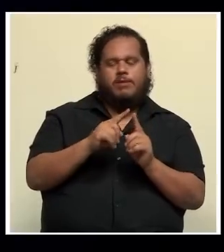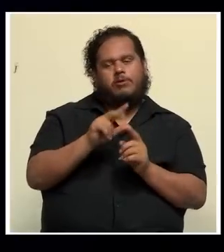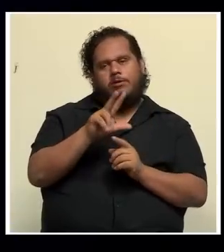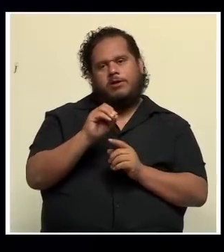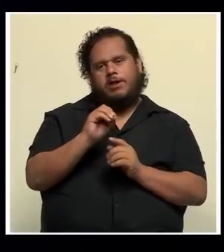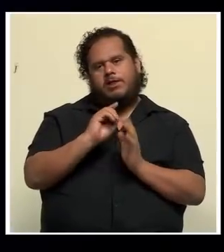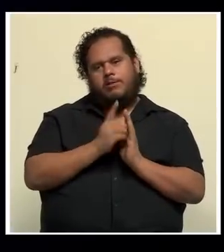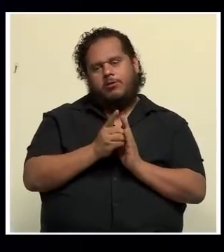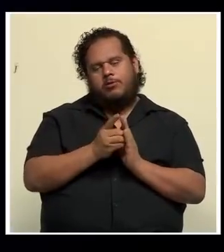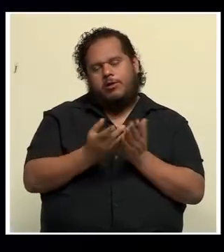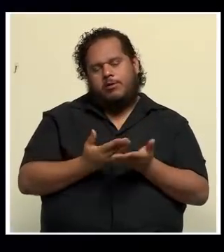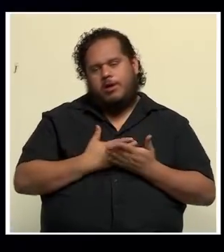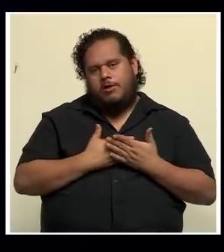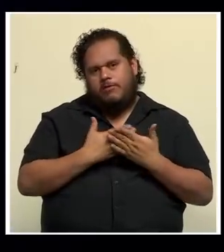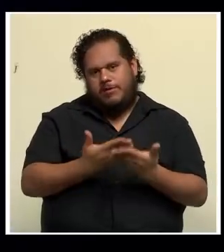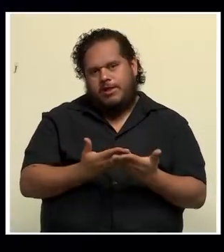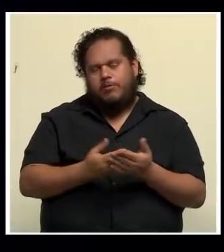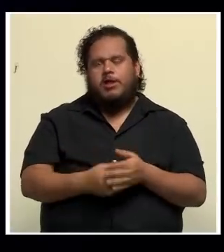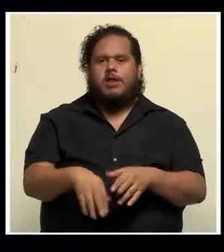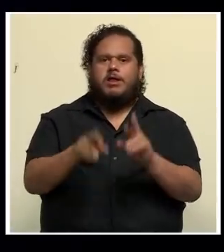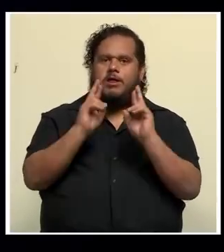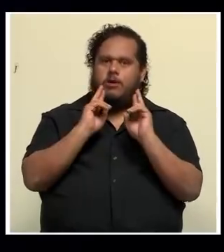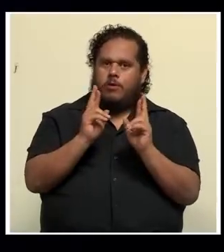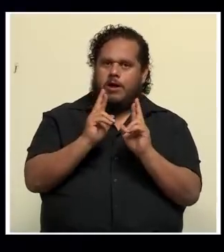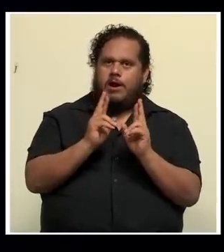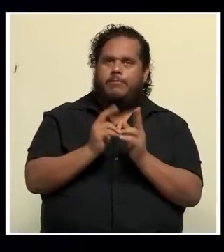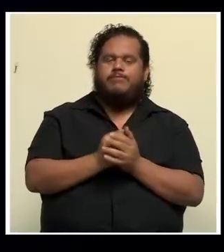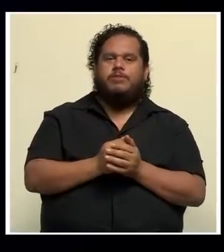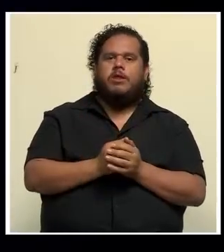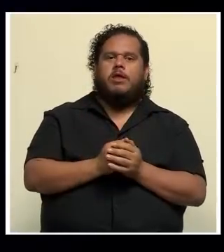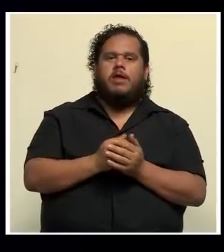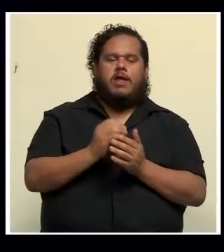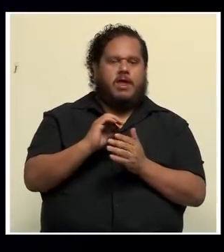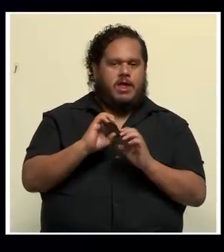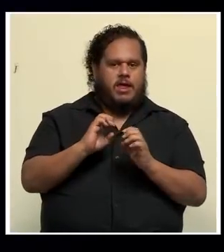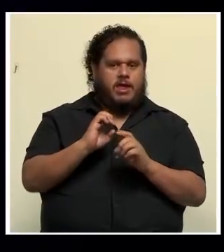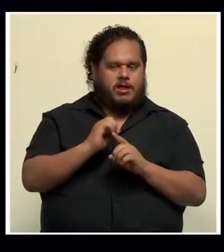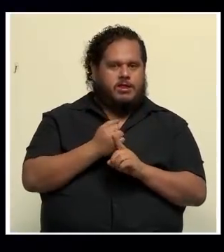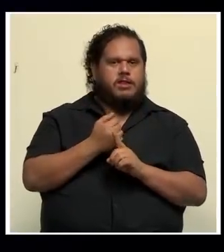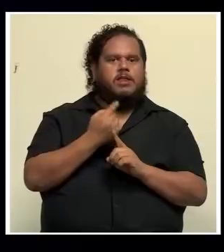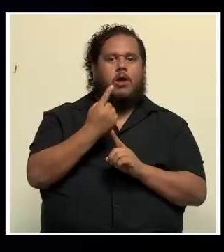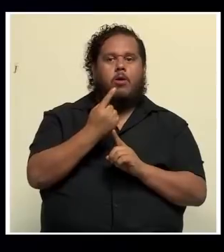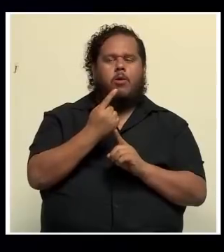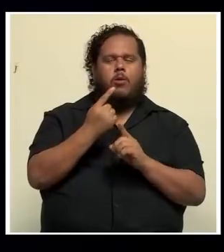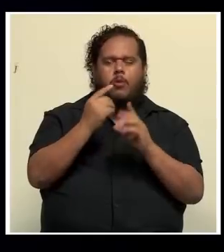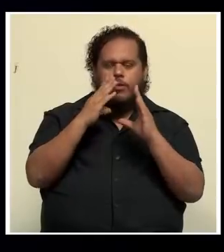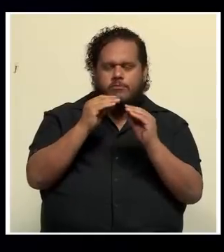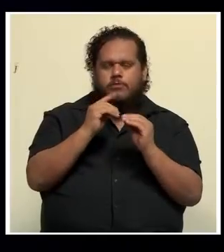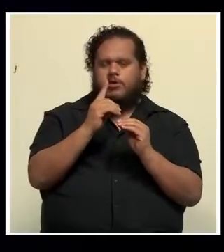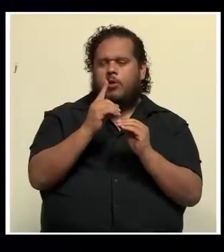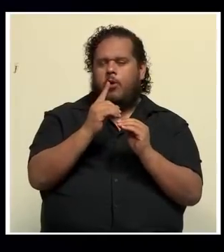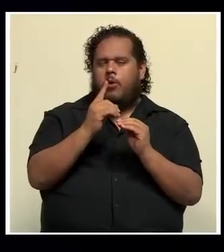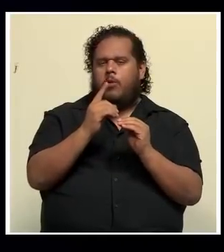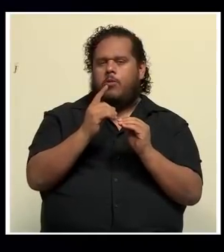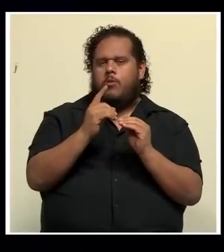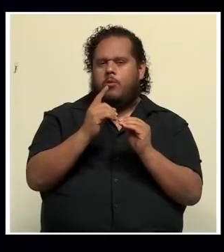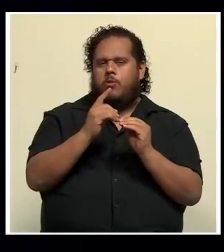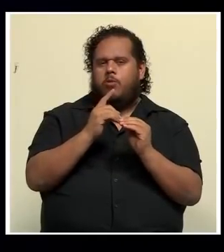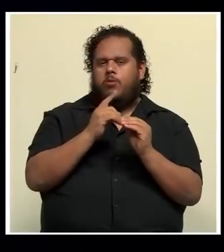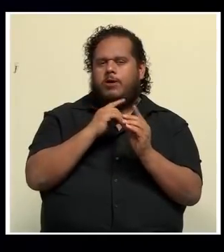que ofrecemos y ojalá haya al menos un elemento, un dato, un motivo